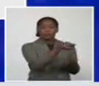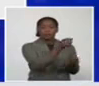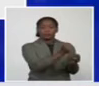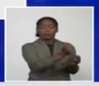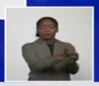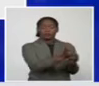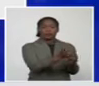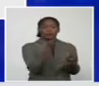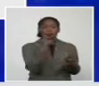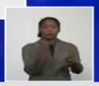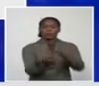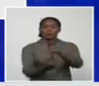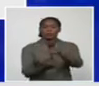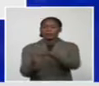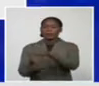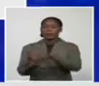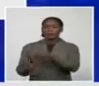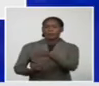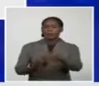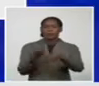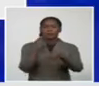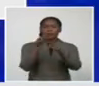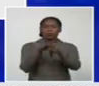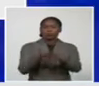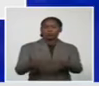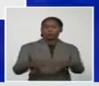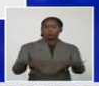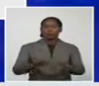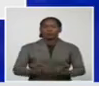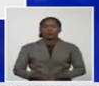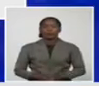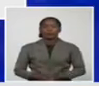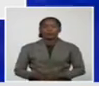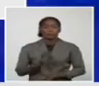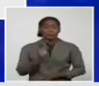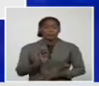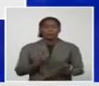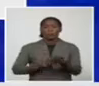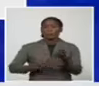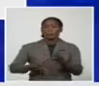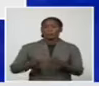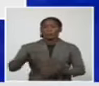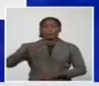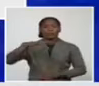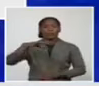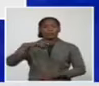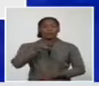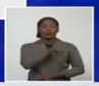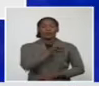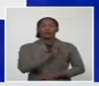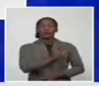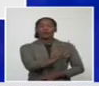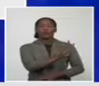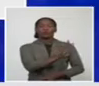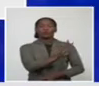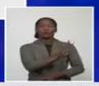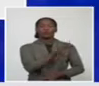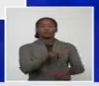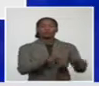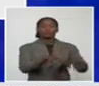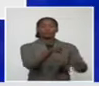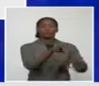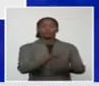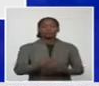Río existan hoy 4 eventos activos, en Artemisa 2, en La Habana 3,